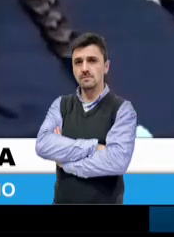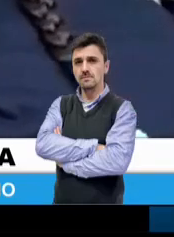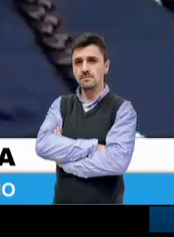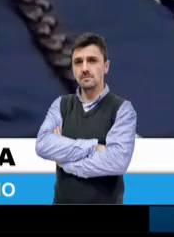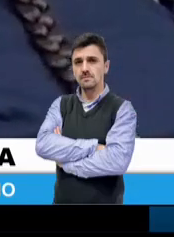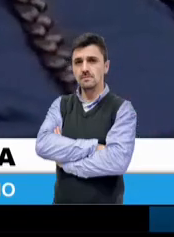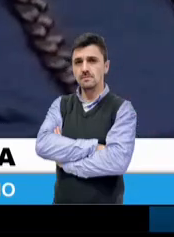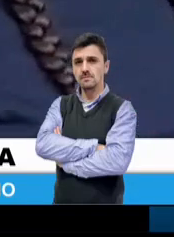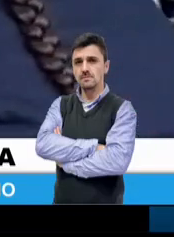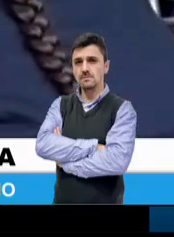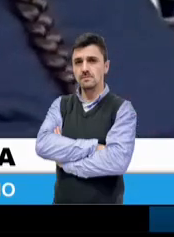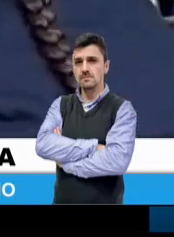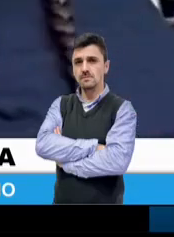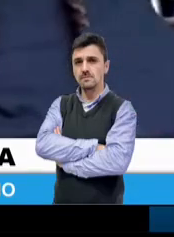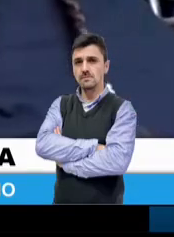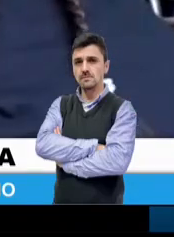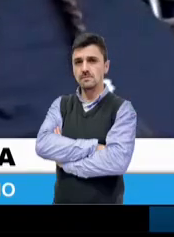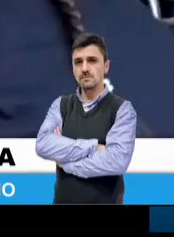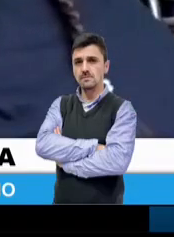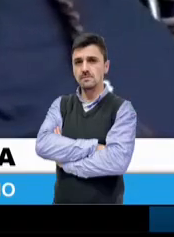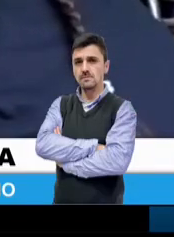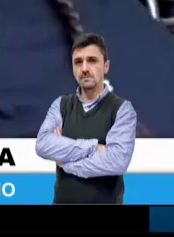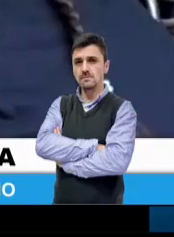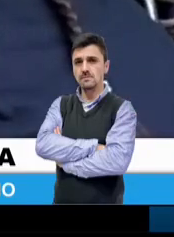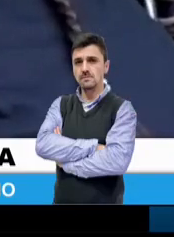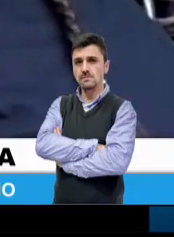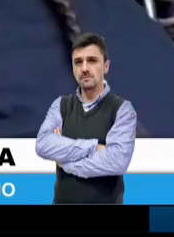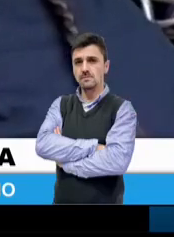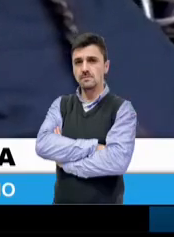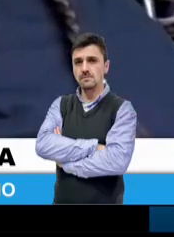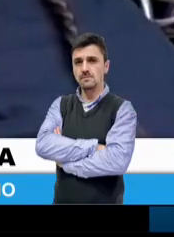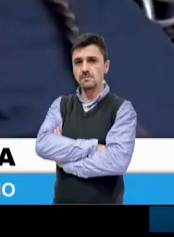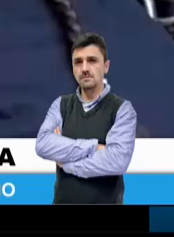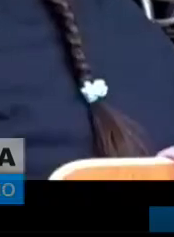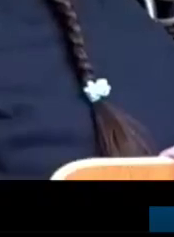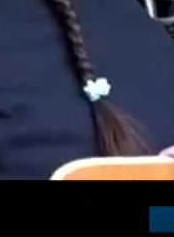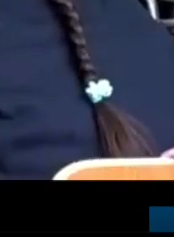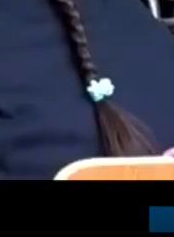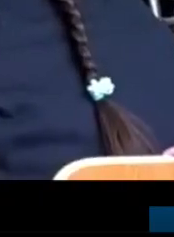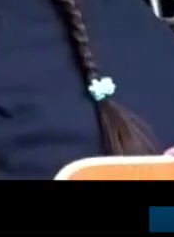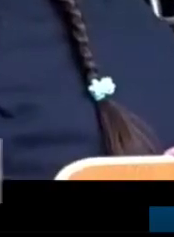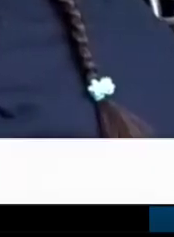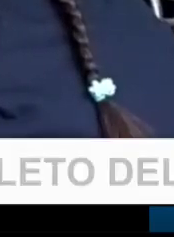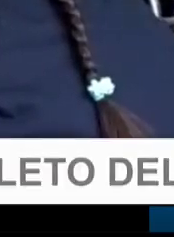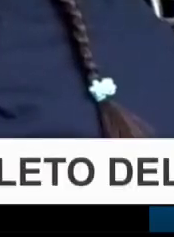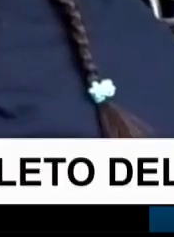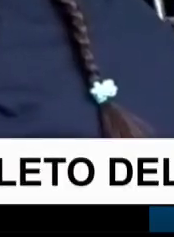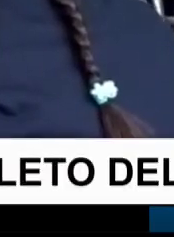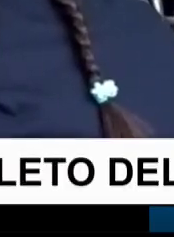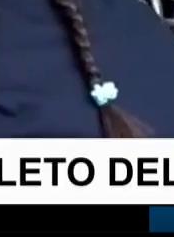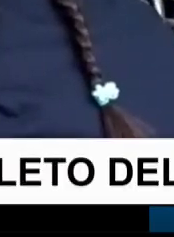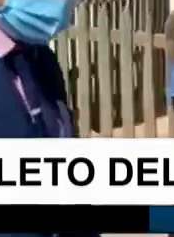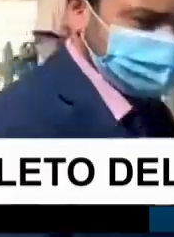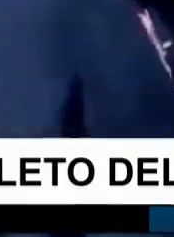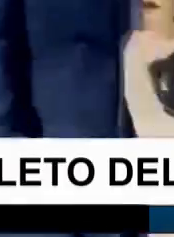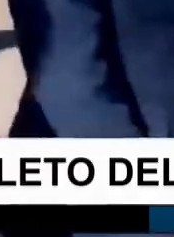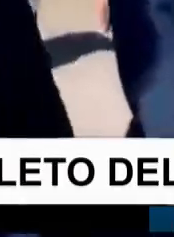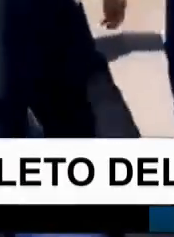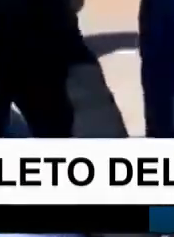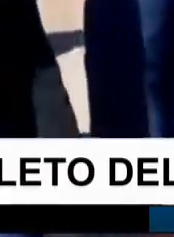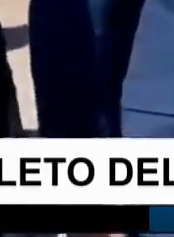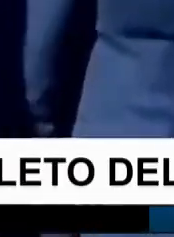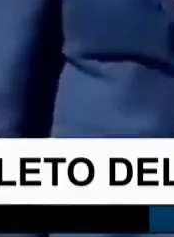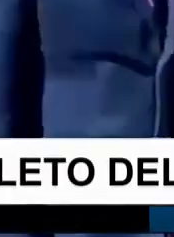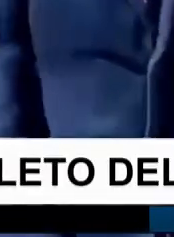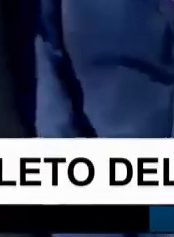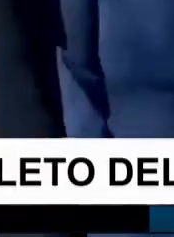que se espera iniciar el año escolar pronto en todas las comunas. En esta región del Biobío hay 13 establecimientos siniestrados, total o parcialmente.